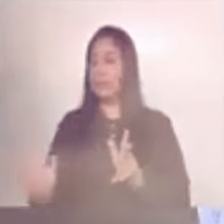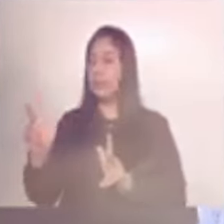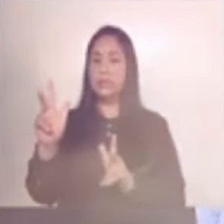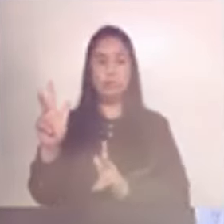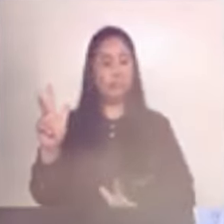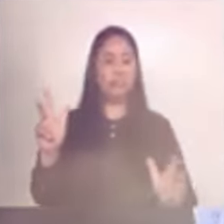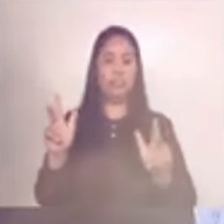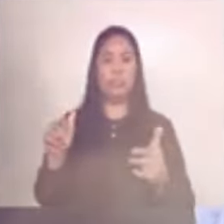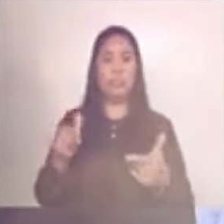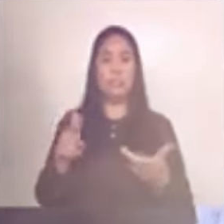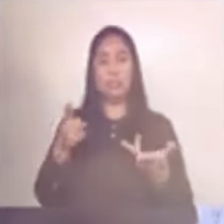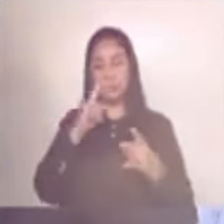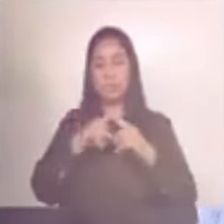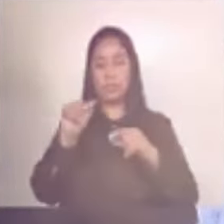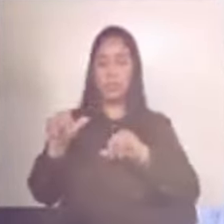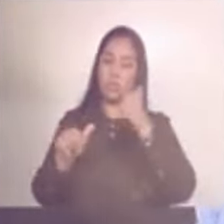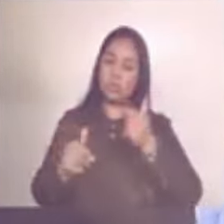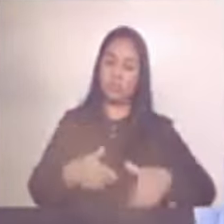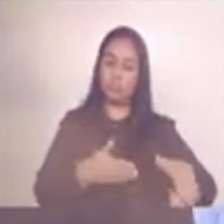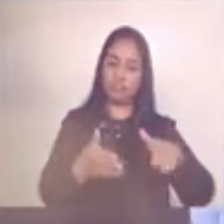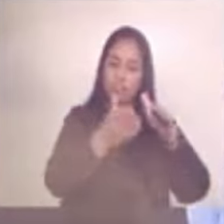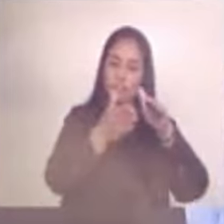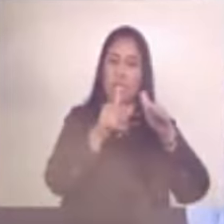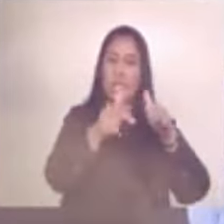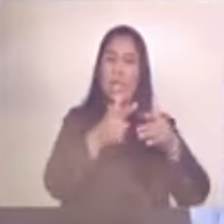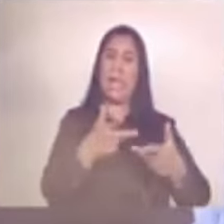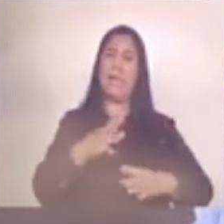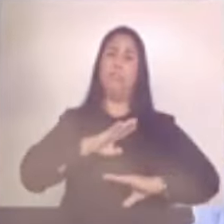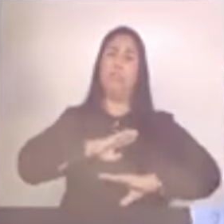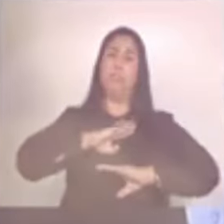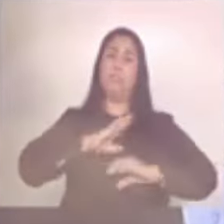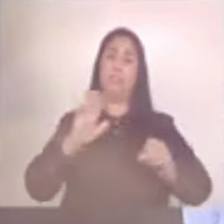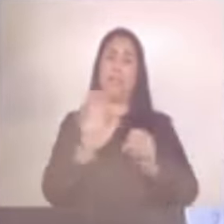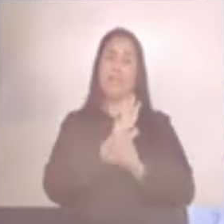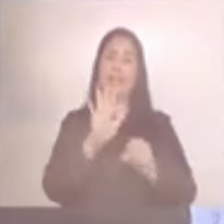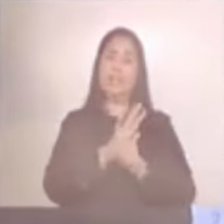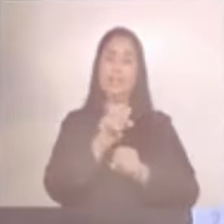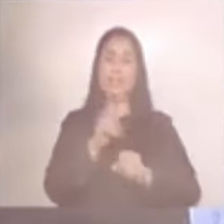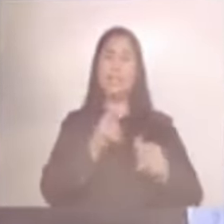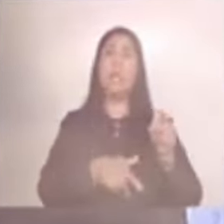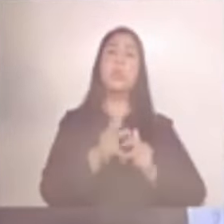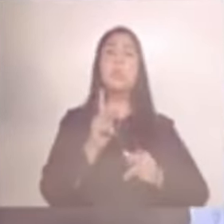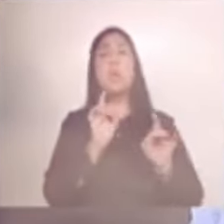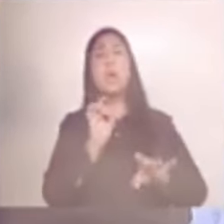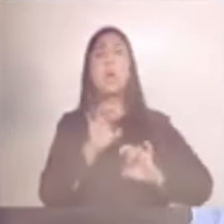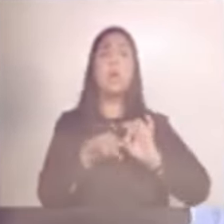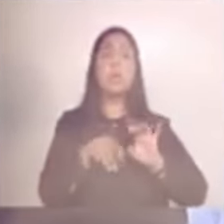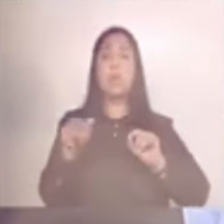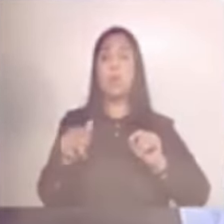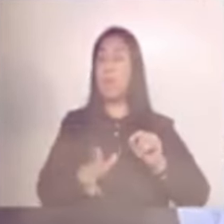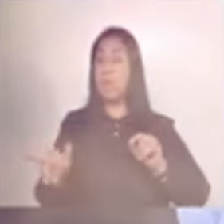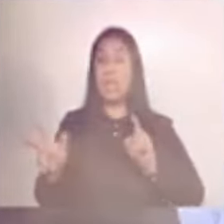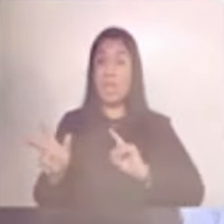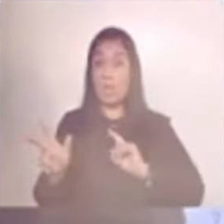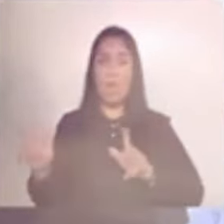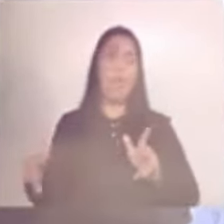esto se hace a través de otras carreteras, pues está sobrecargando carreteras que además también muchas veces tienen ese tipo de problemas. Y esa es una